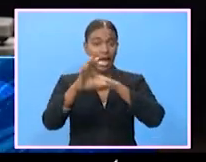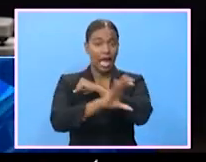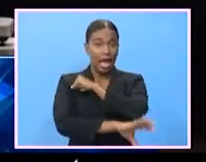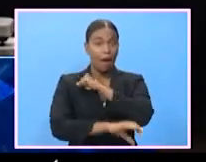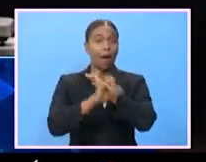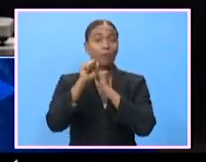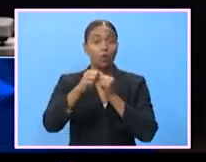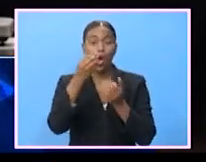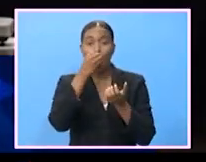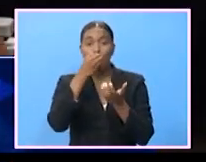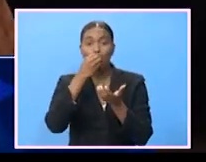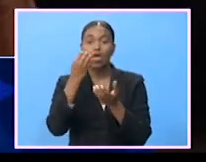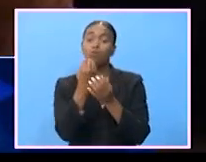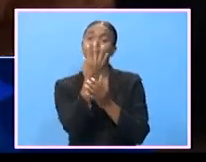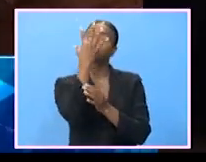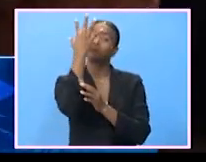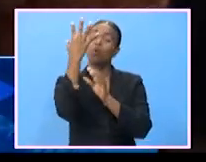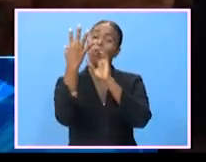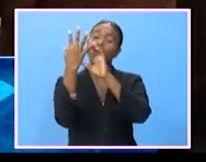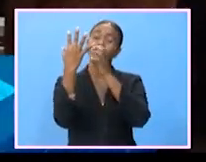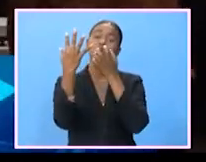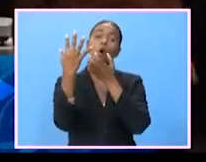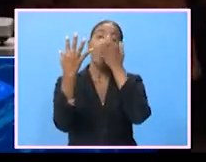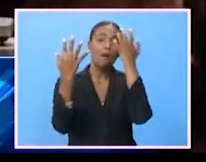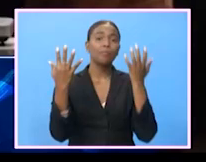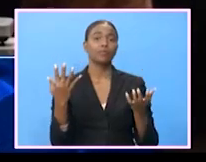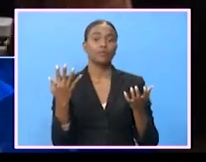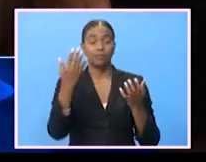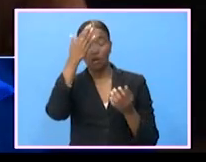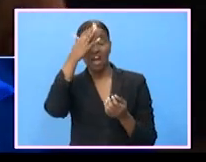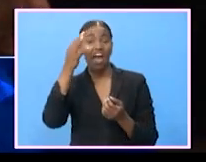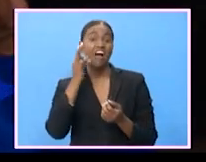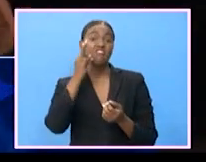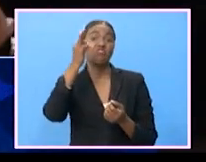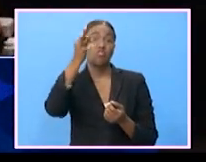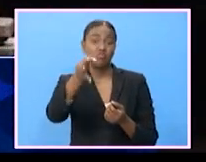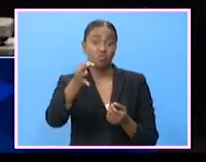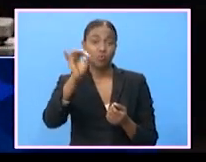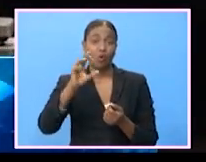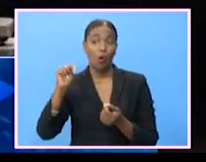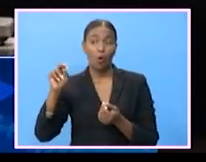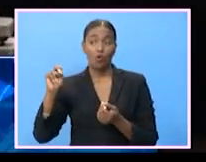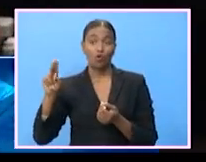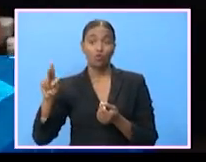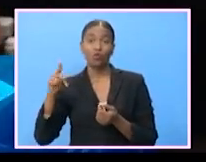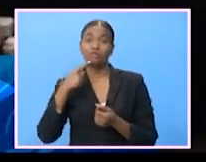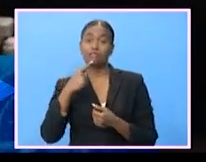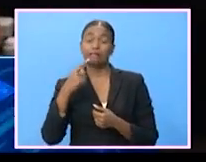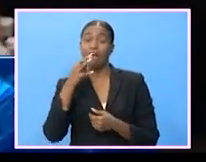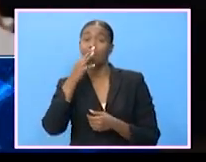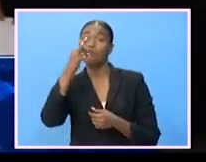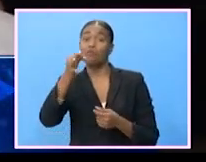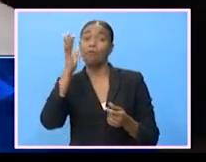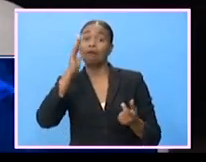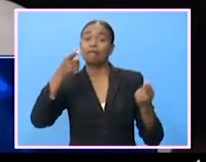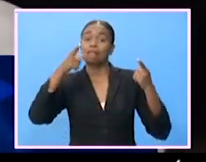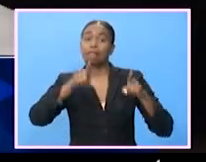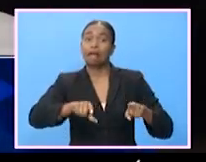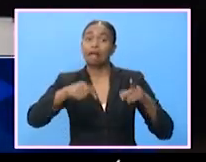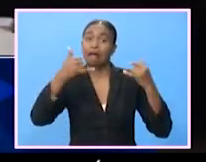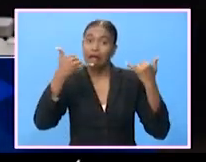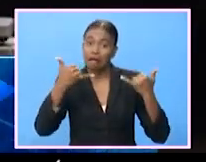de productos, porque lo que va a venir, y ya las Naciones Unidas prevé que va a haber una hambruna mundial, lo que va a venir